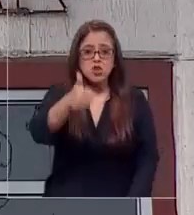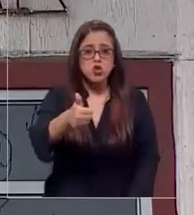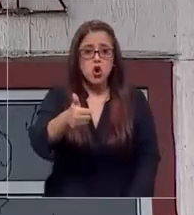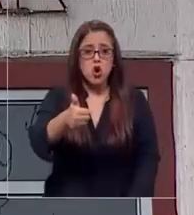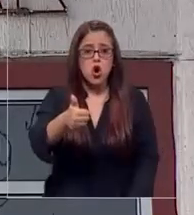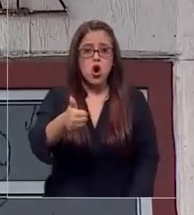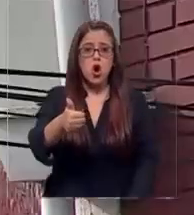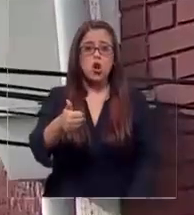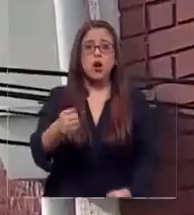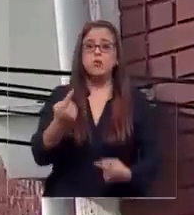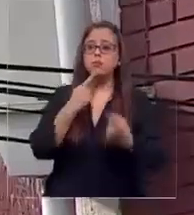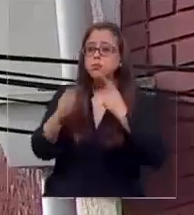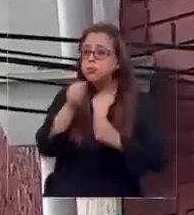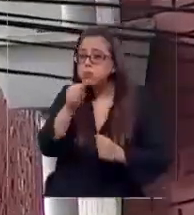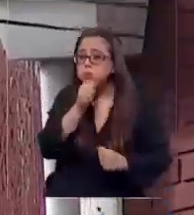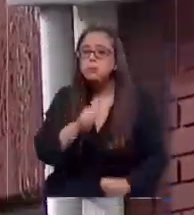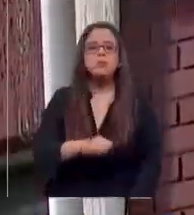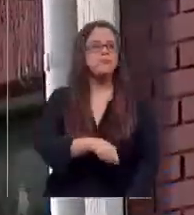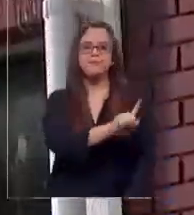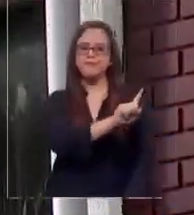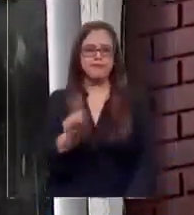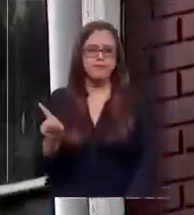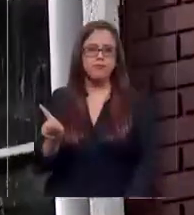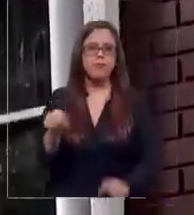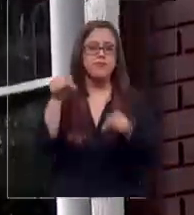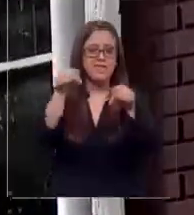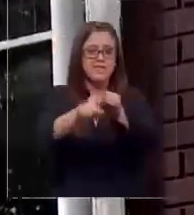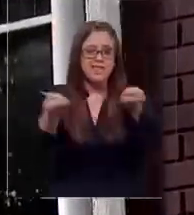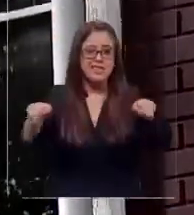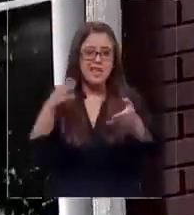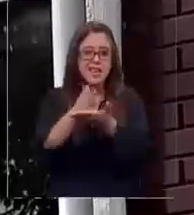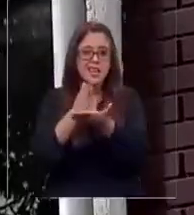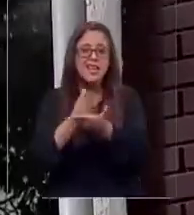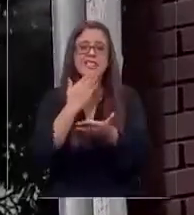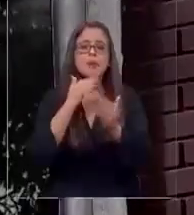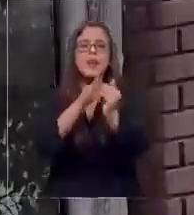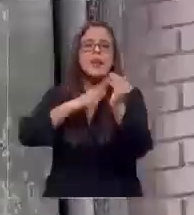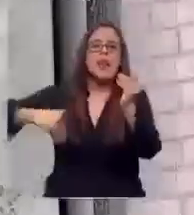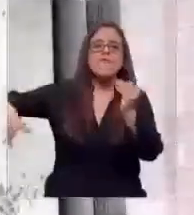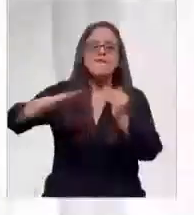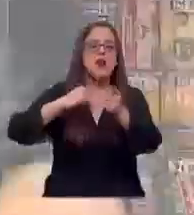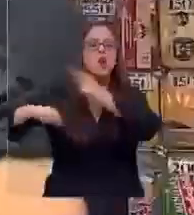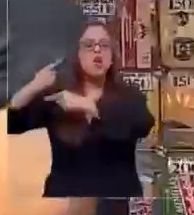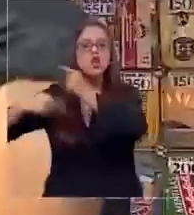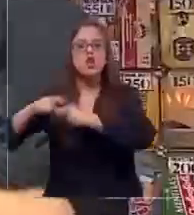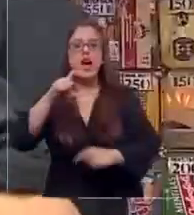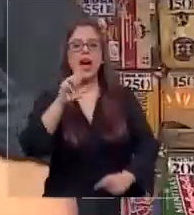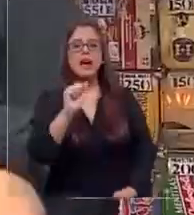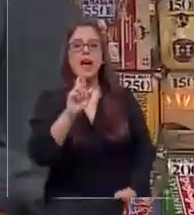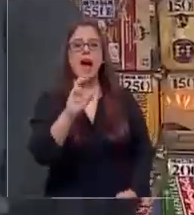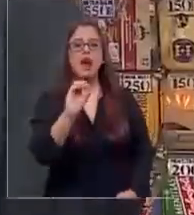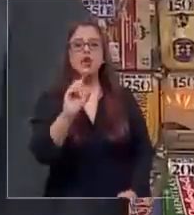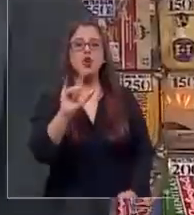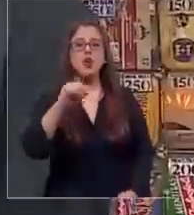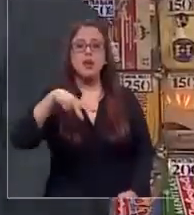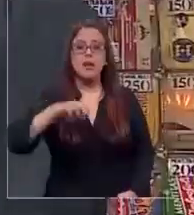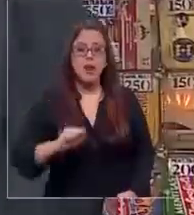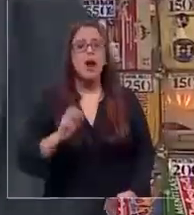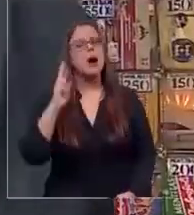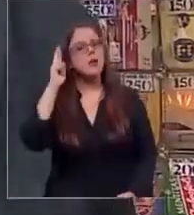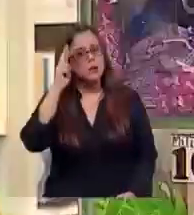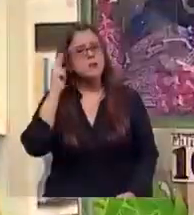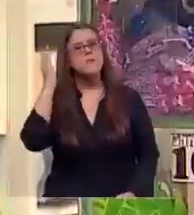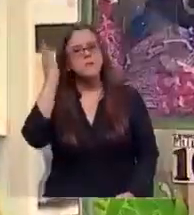época declinó darnos una entrevista. En estas aulas y también en el barrio, la historia de Carolina aún se